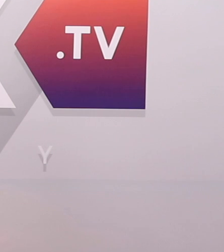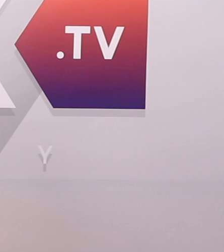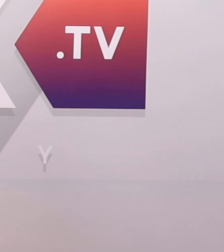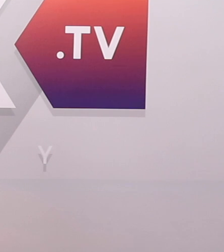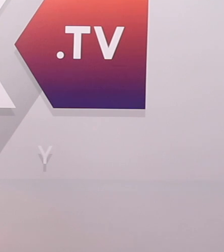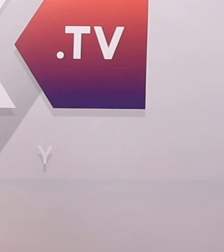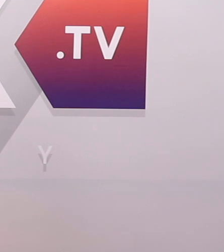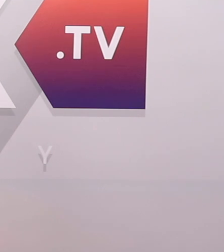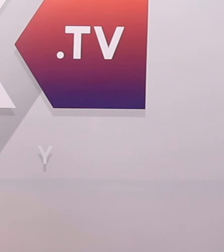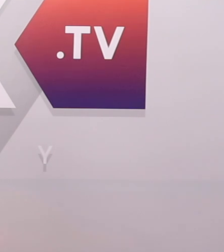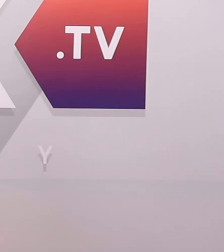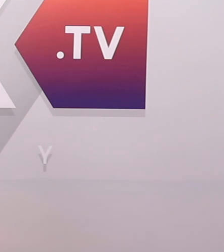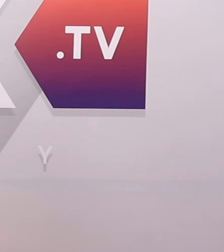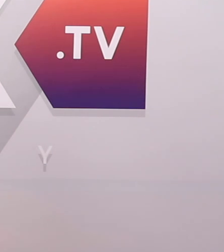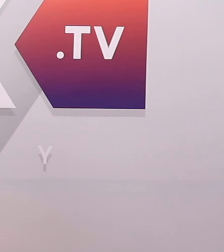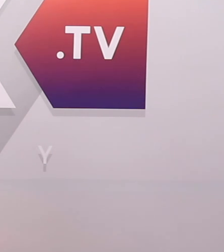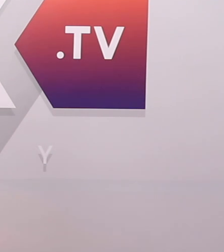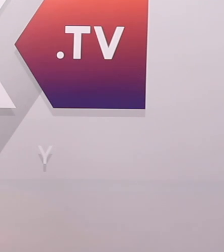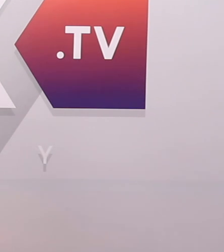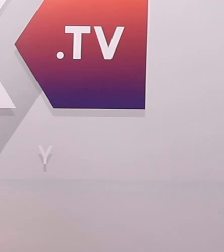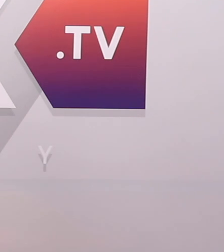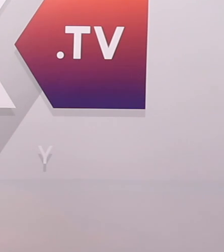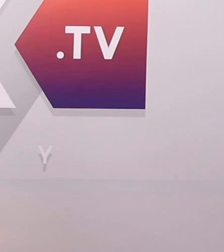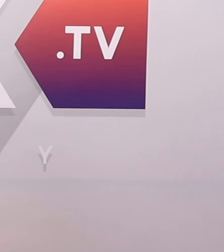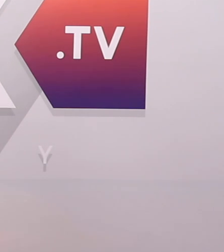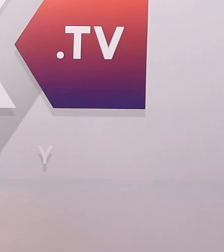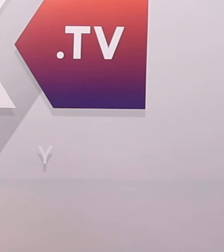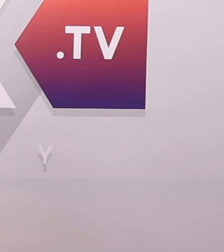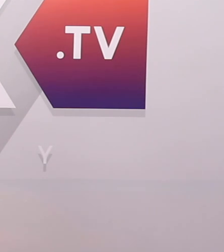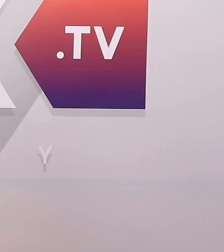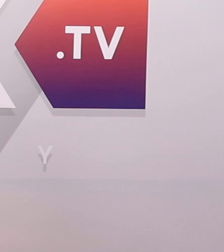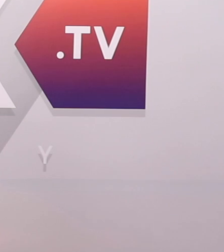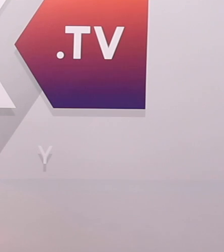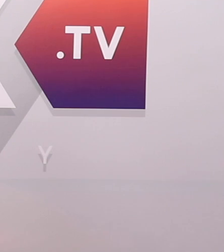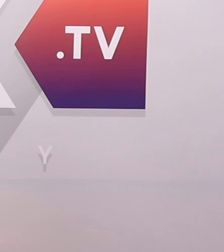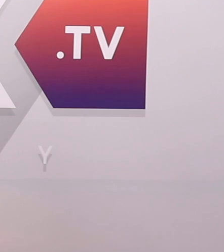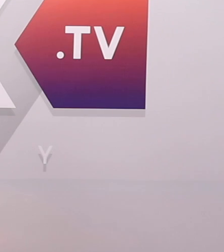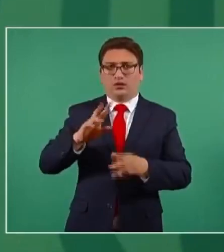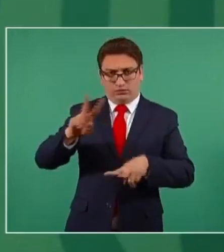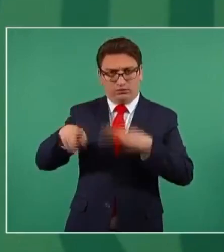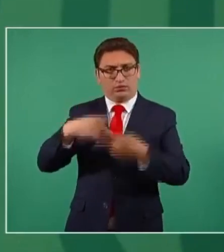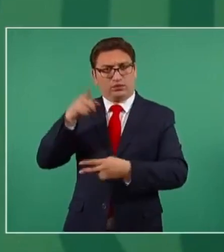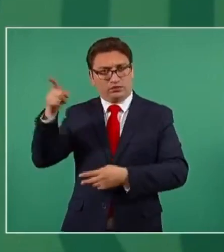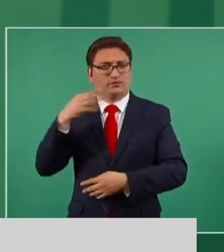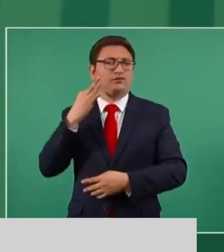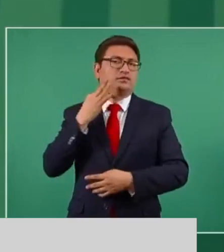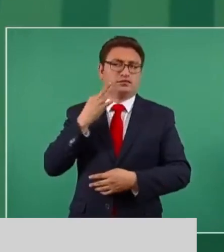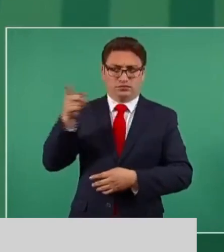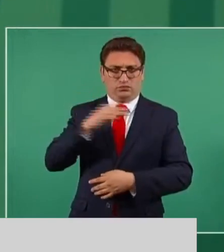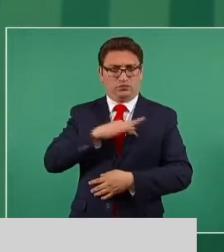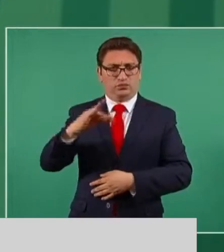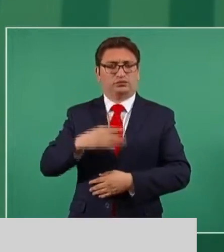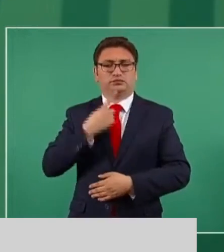el panorama nacional, al hablar sobre las personas que votaron por Gabriel Cuadri para ser diputado federal, el presidente de la República, Andrés Manuel López